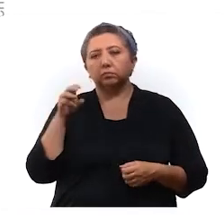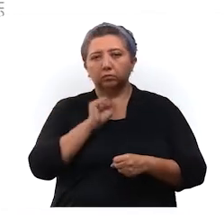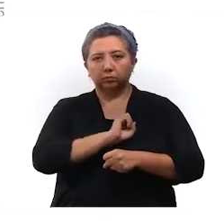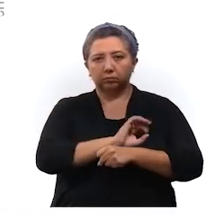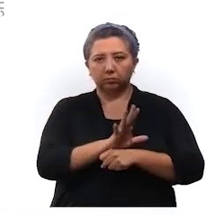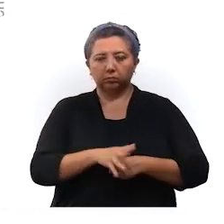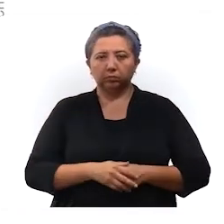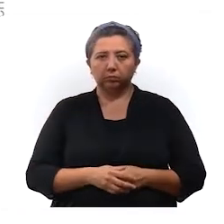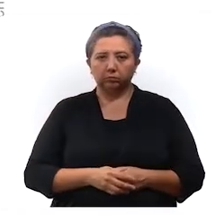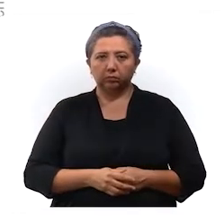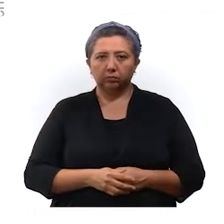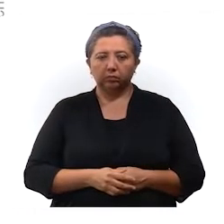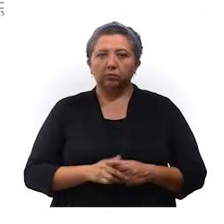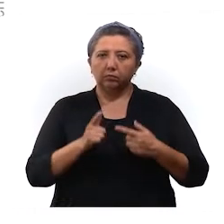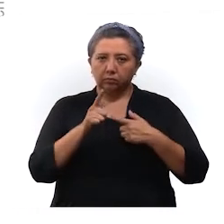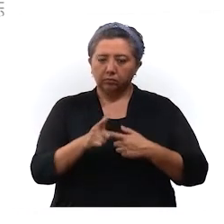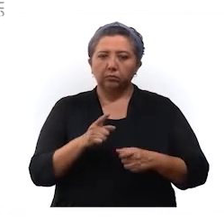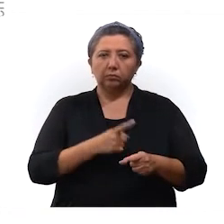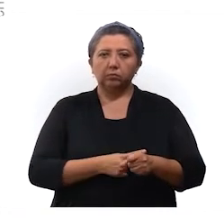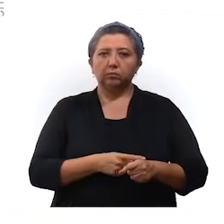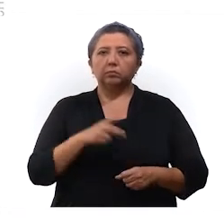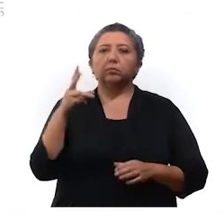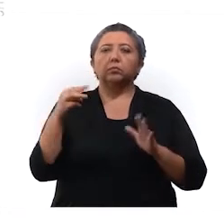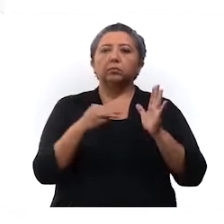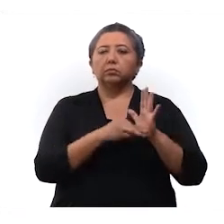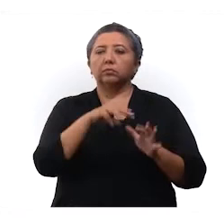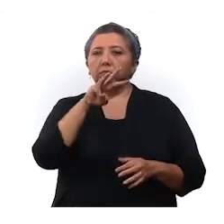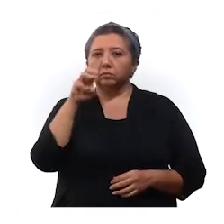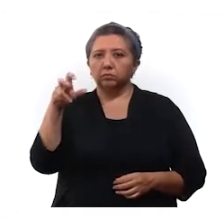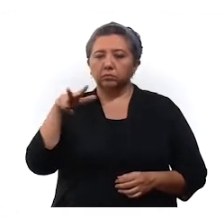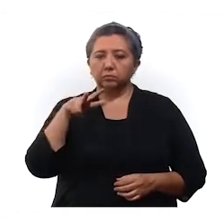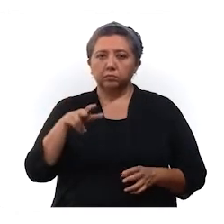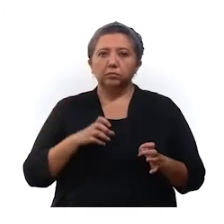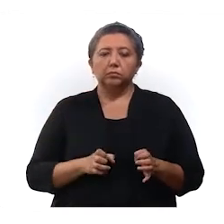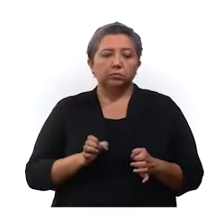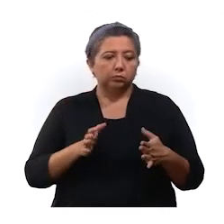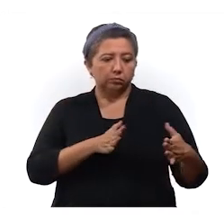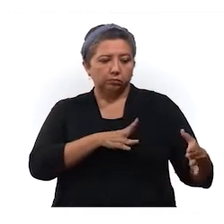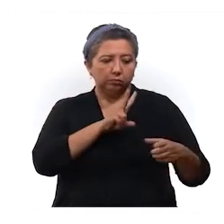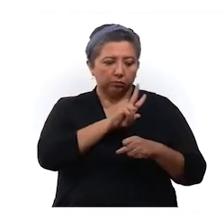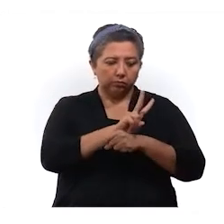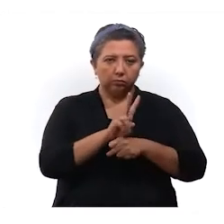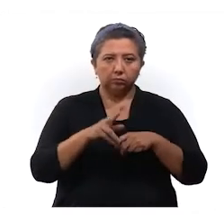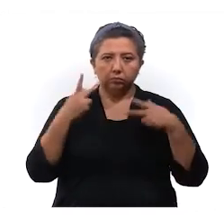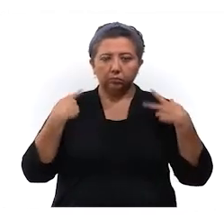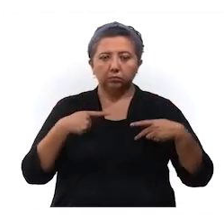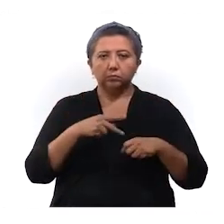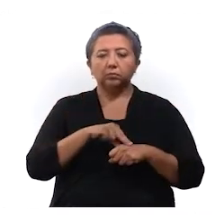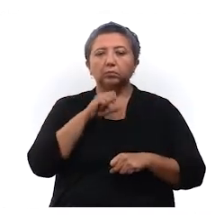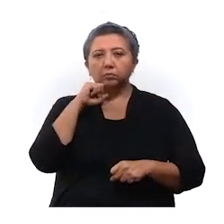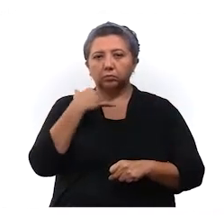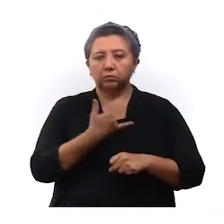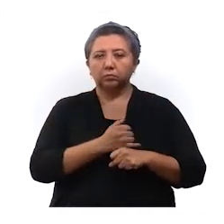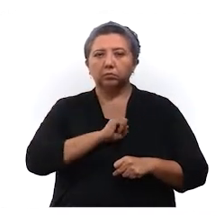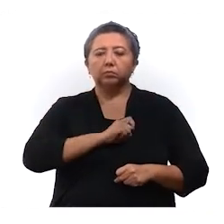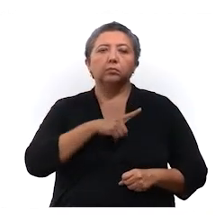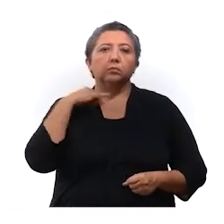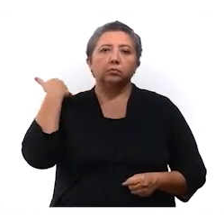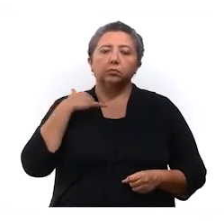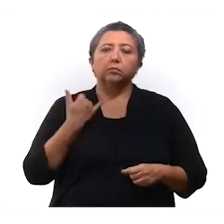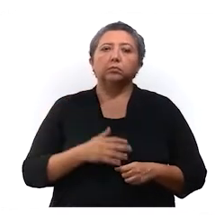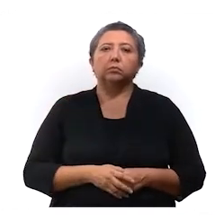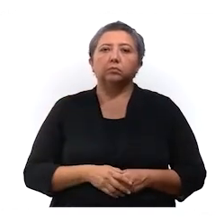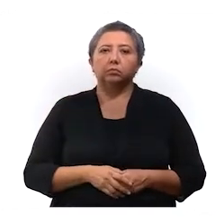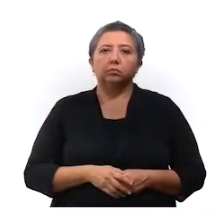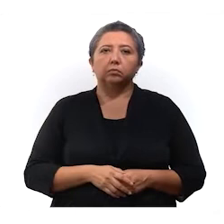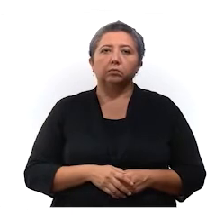del coronavirus. De los casos activos, 2.318 están estables, aislados y monitoreados por personal médico de la